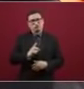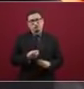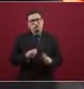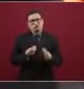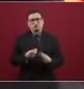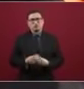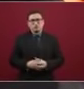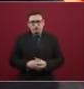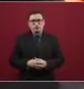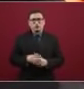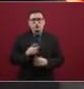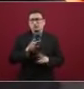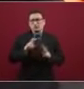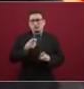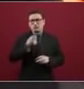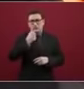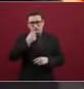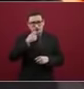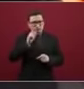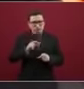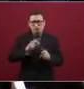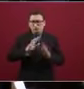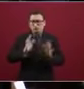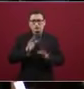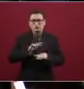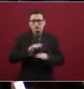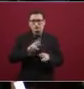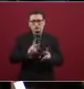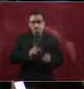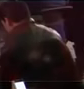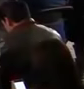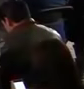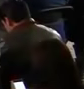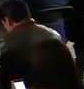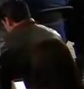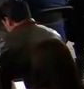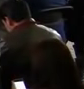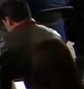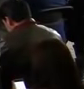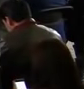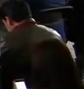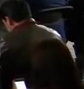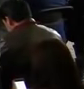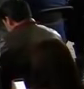En lo de los medicamentos ya hablamos de cómo tres empresas